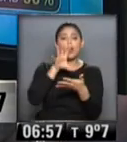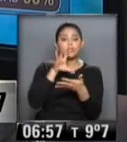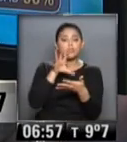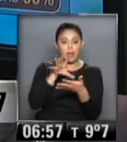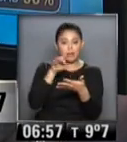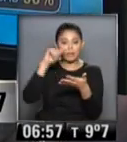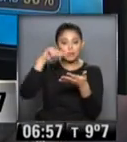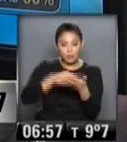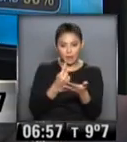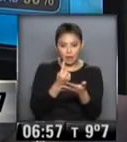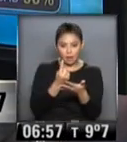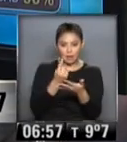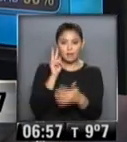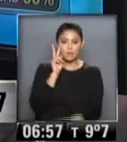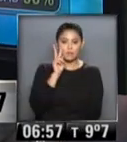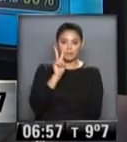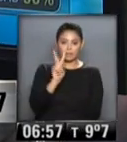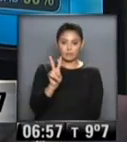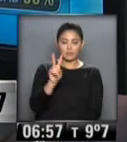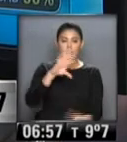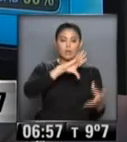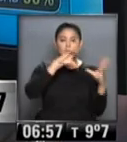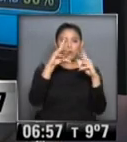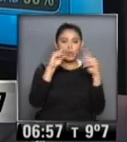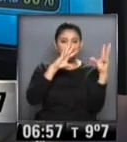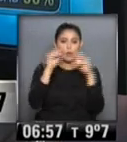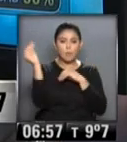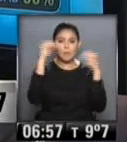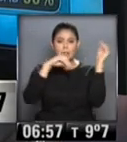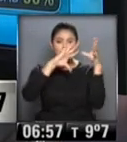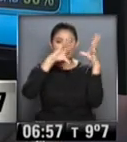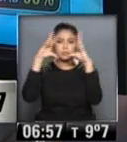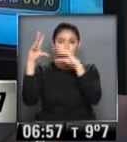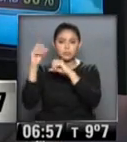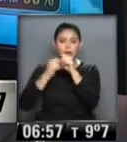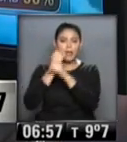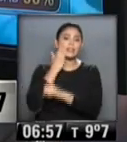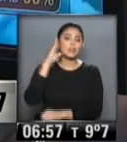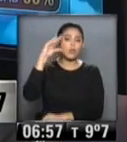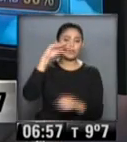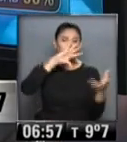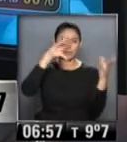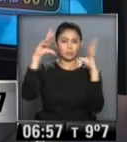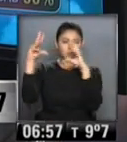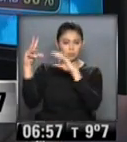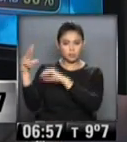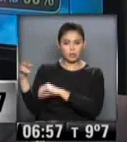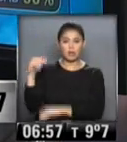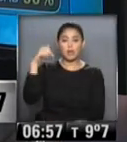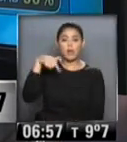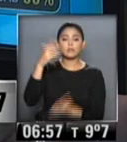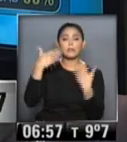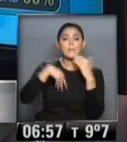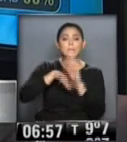la ciudad de Buenos Aires y el Gran Buenos Aires van a ir en aumento hacia la noche, hacia la noche. Máxima estimada